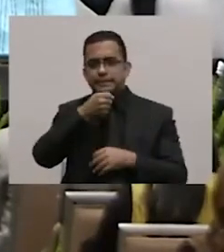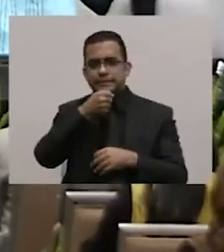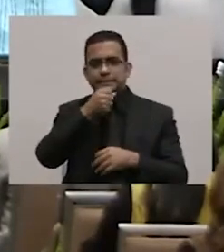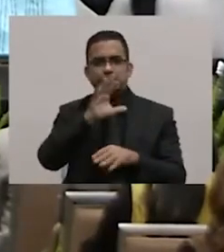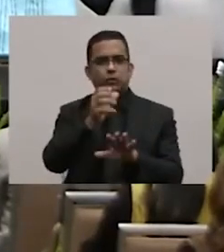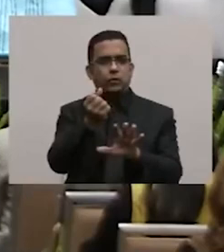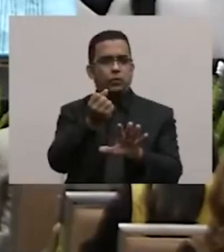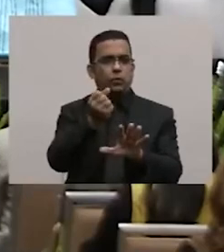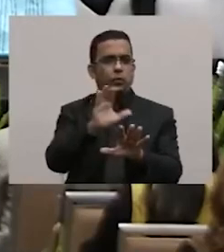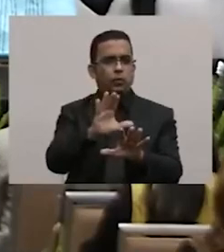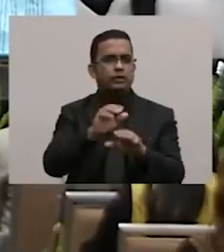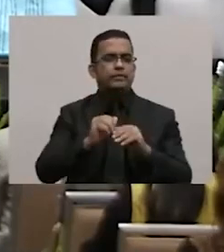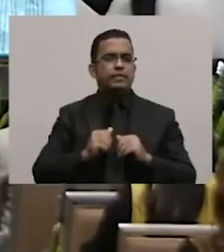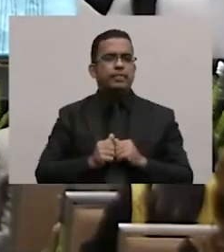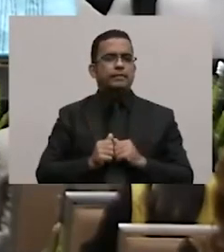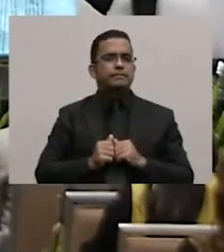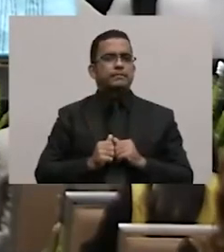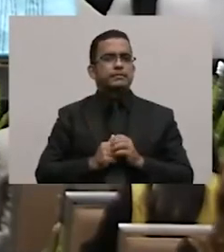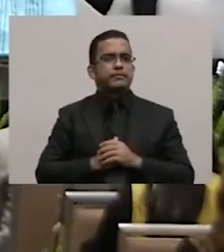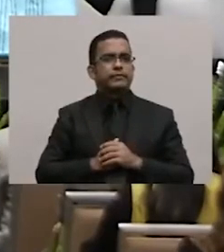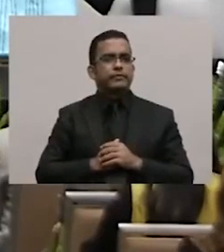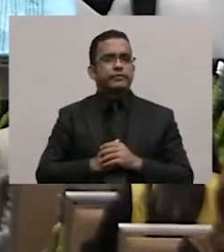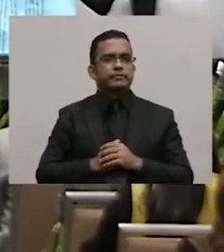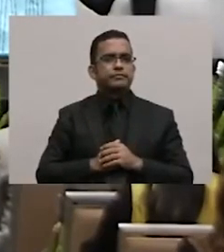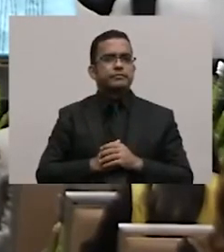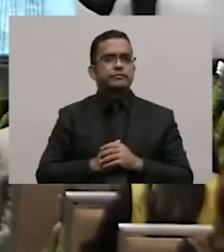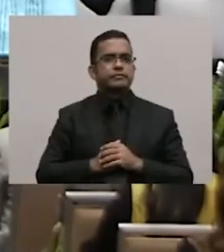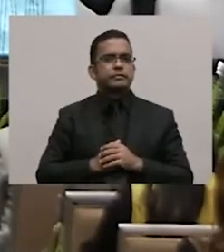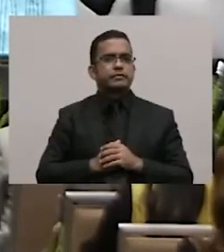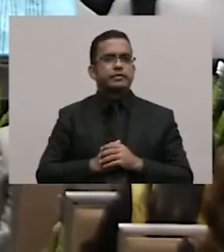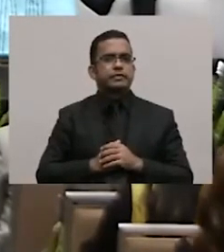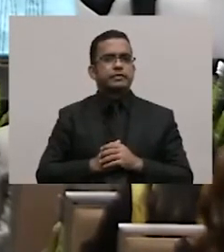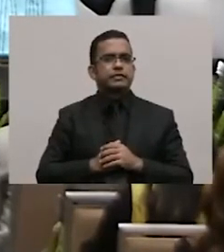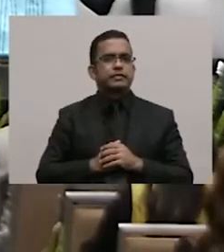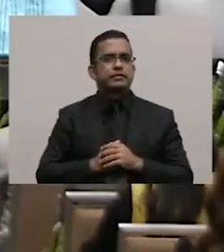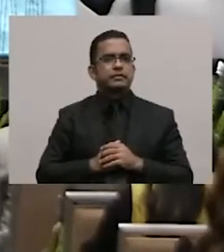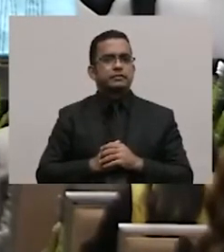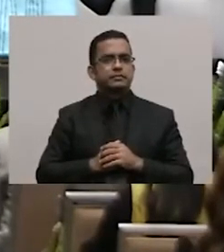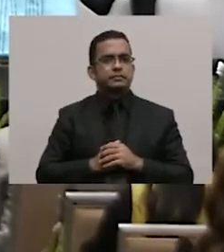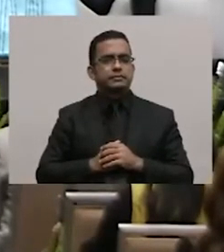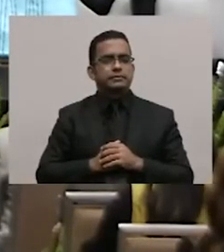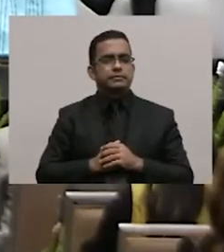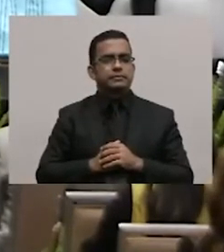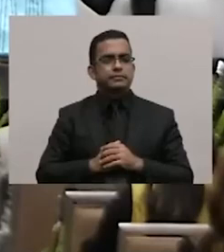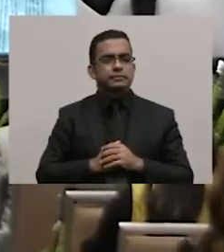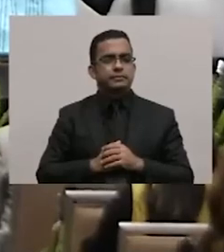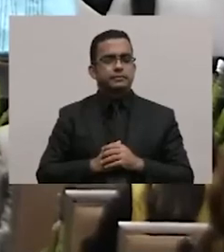Es que baja y sube. Sí, vamos a traerle un micrófono de mano, por favor. Gracias.